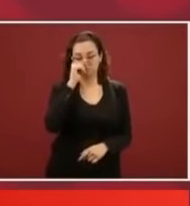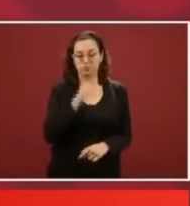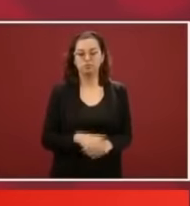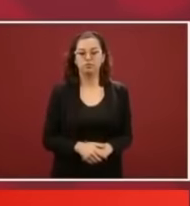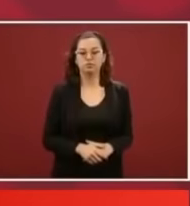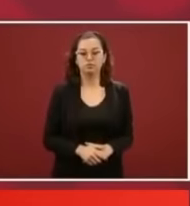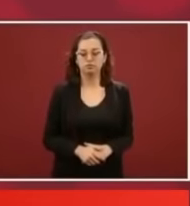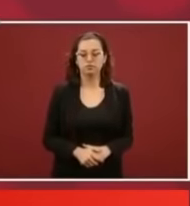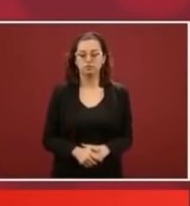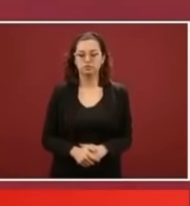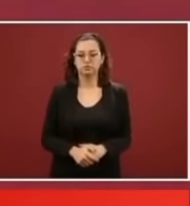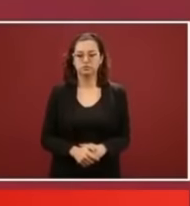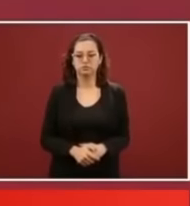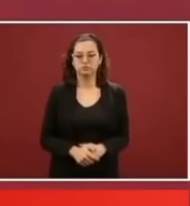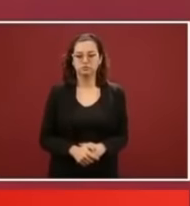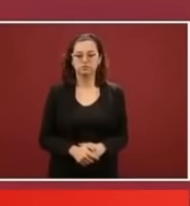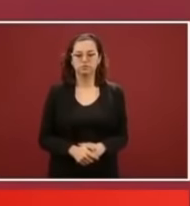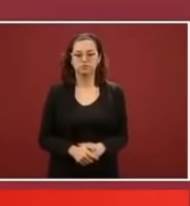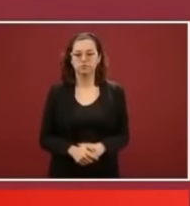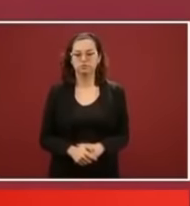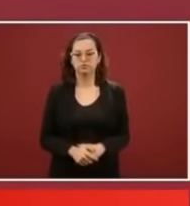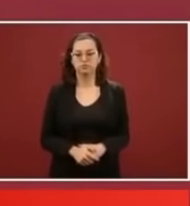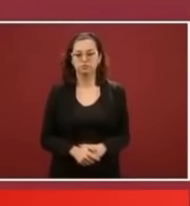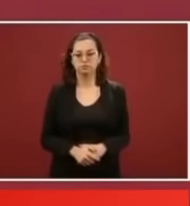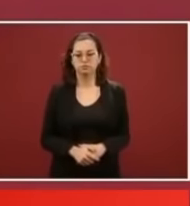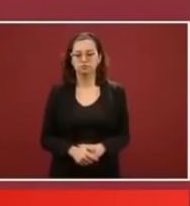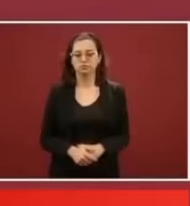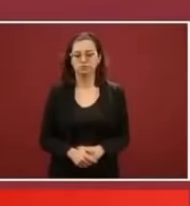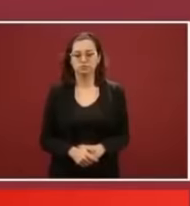la posibilidad de trabajar